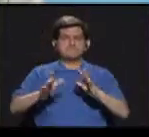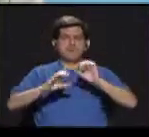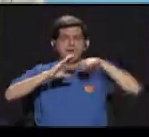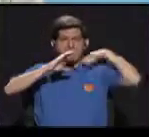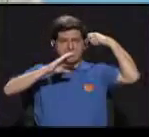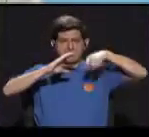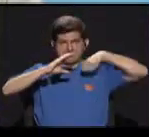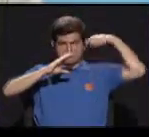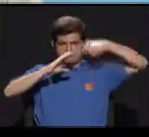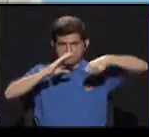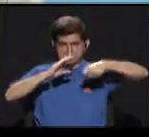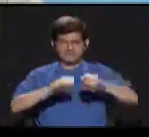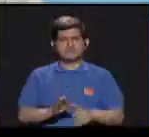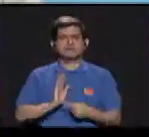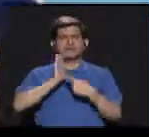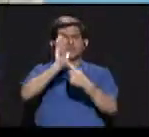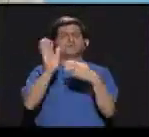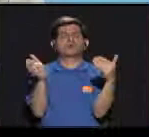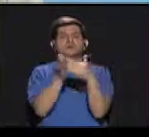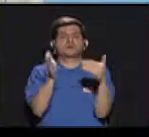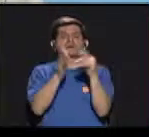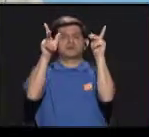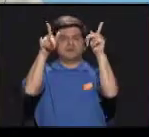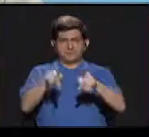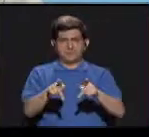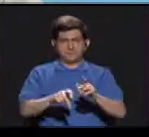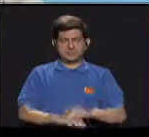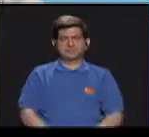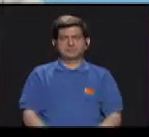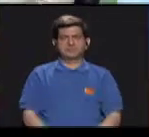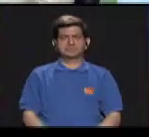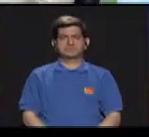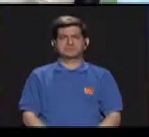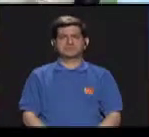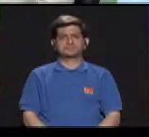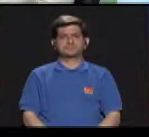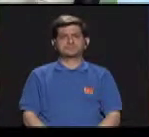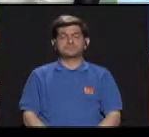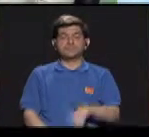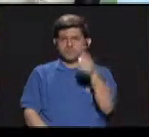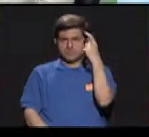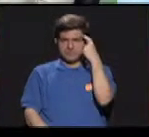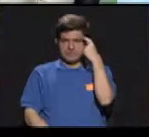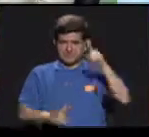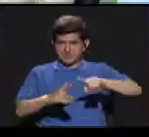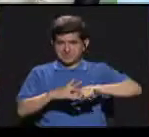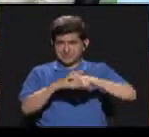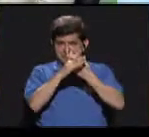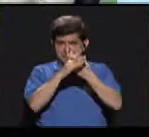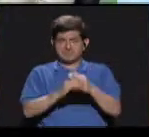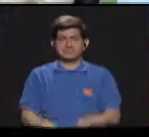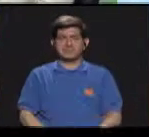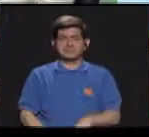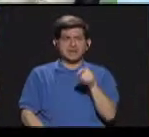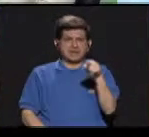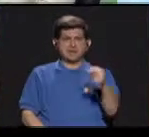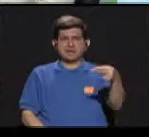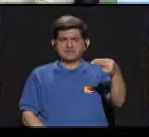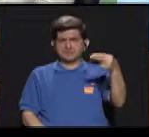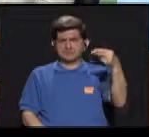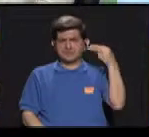cine pues nos muestra otra vez a las personas. ¿Y qué te parece si empezamos este